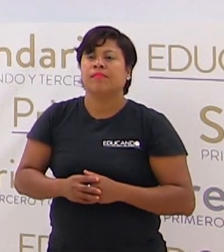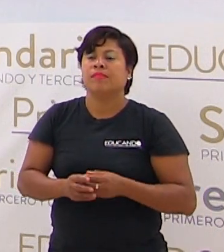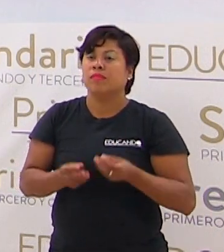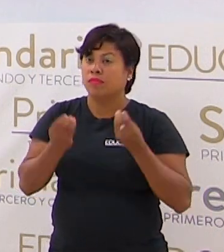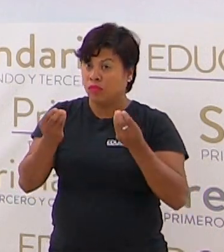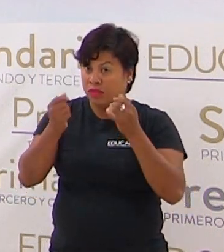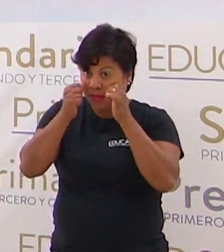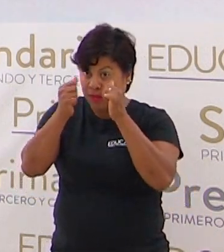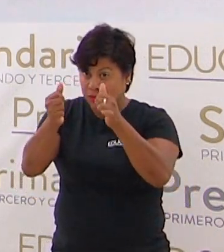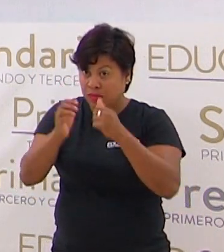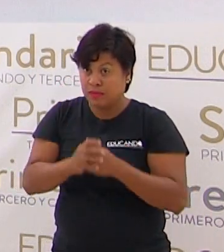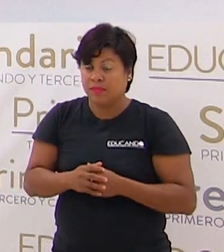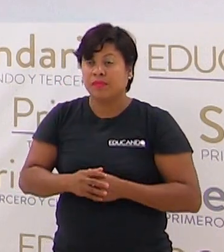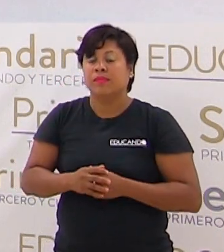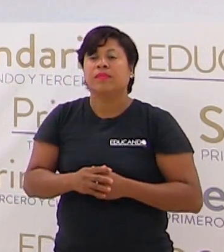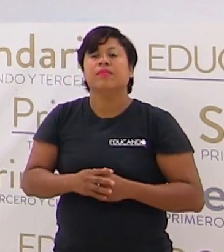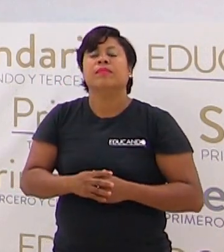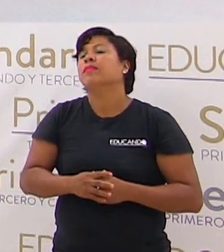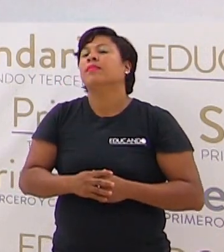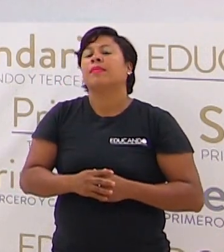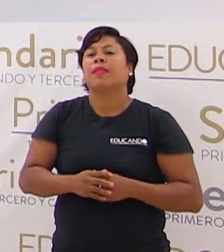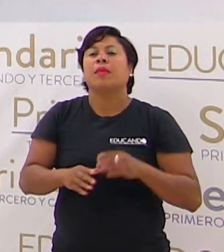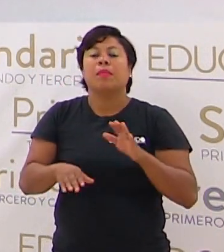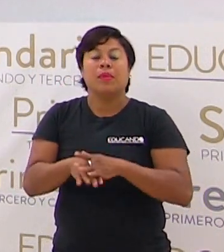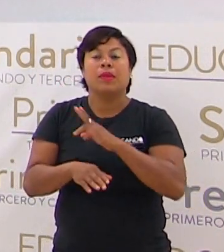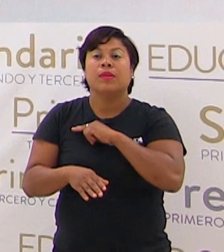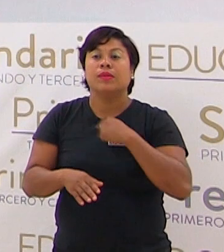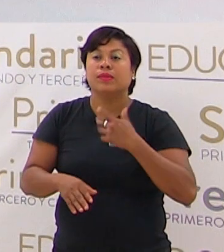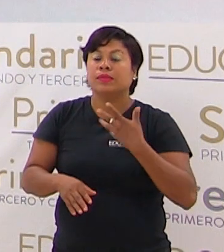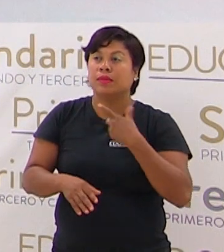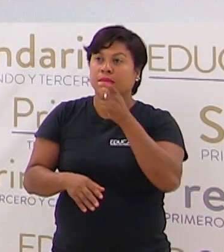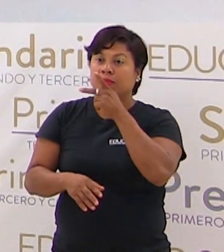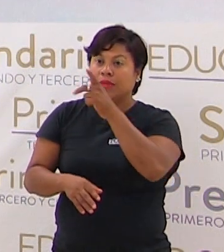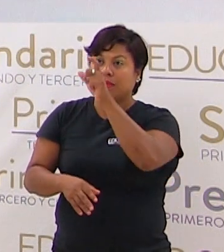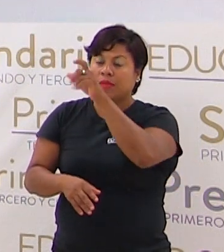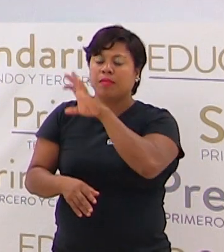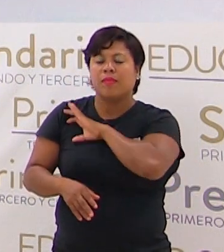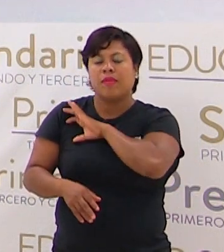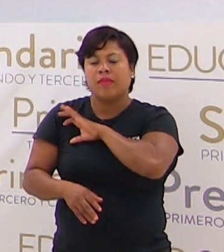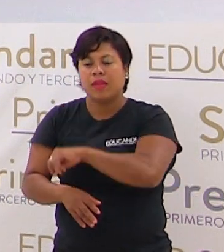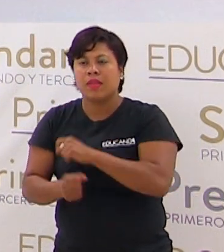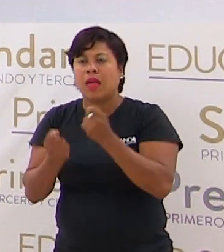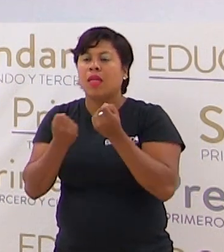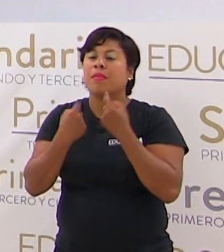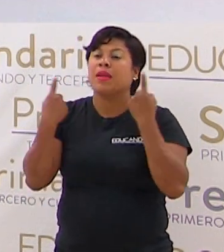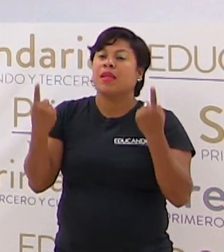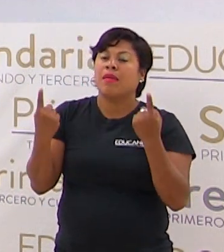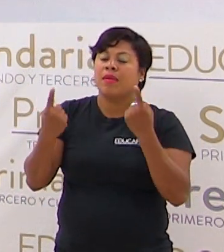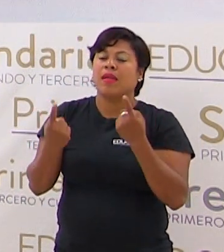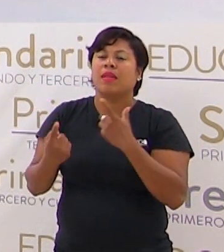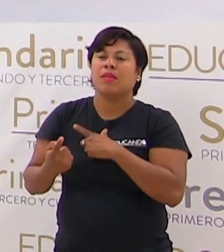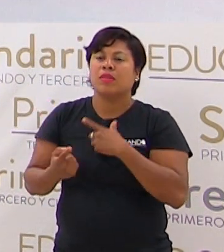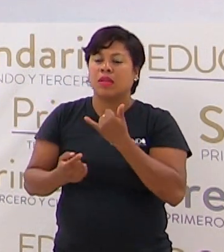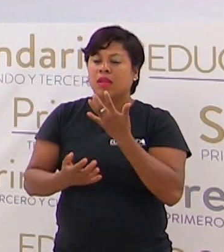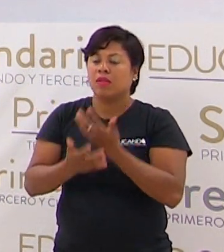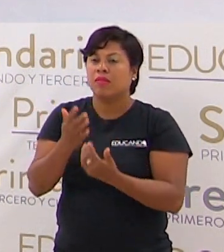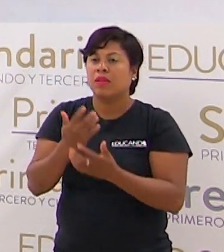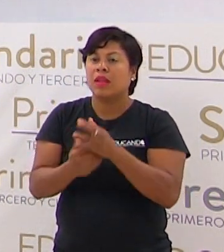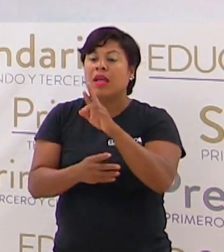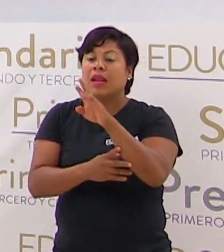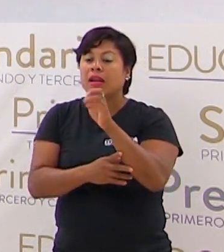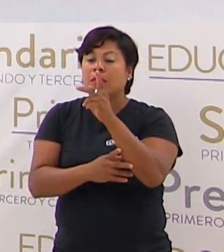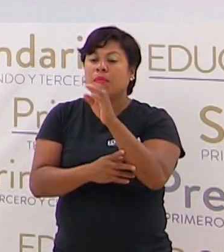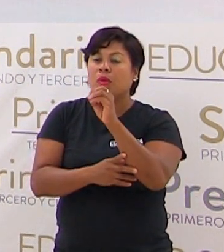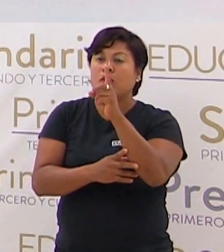Mucha atención, porque tenemos lo que es prefería, admiraba, disfrutaba y